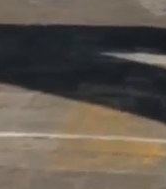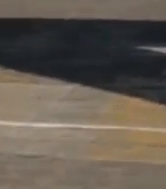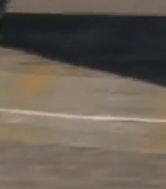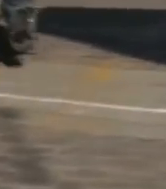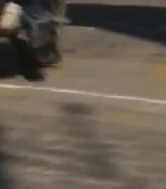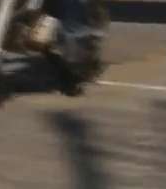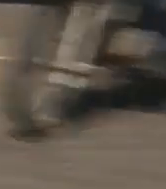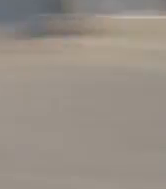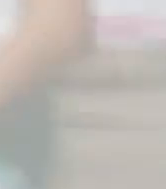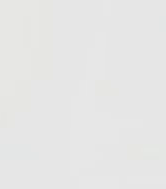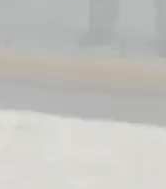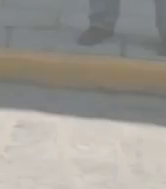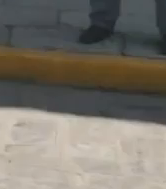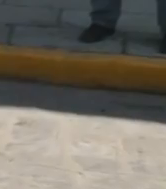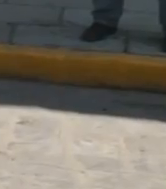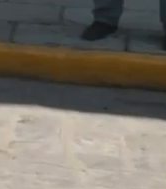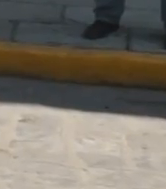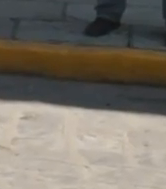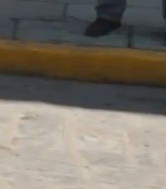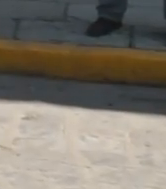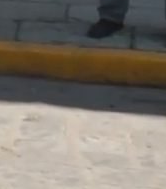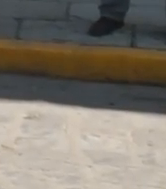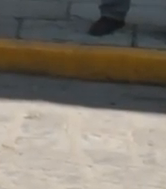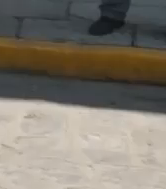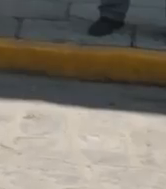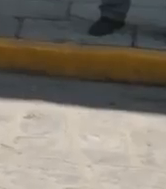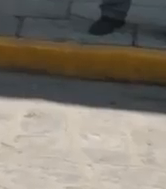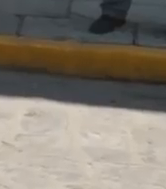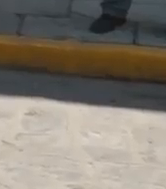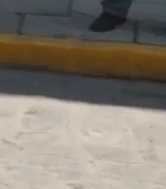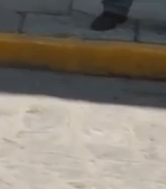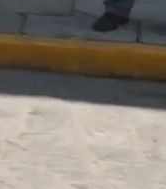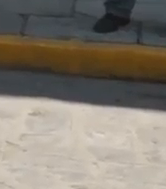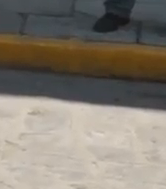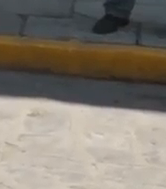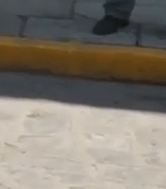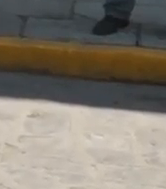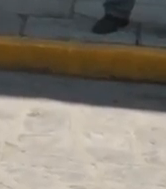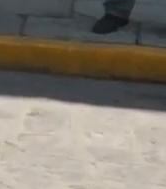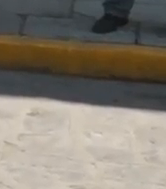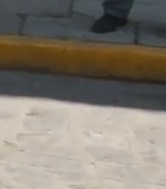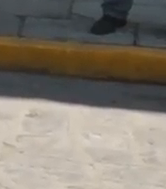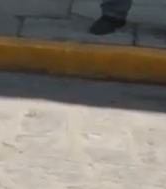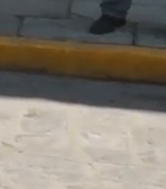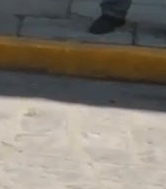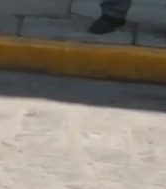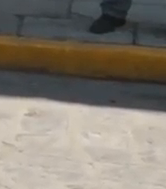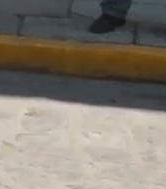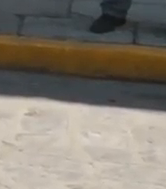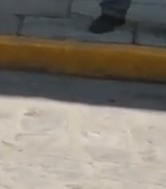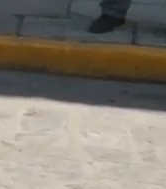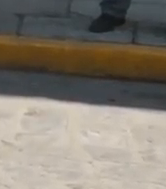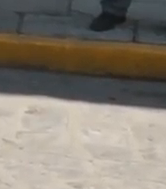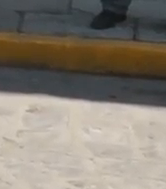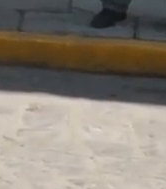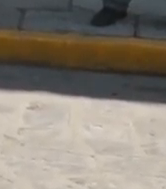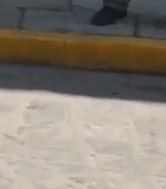Representa todo, es no por la carrera, aquí a 2 cuadras